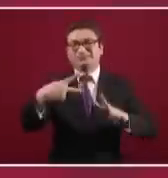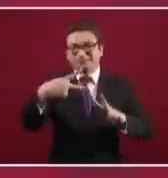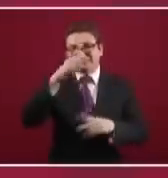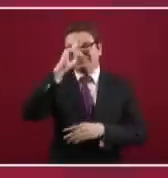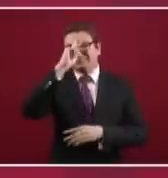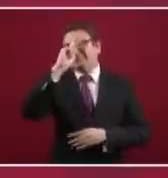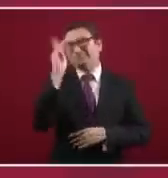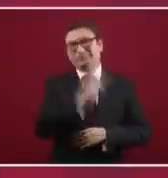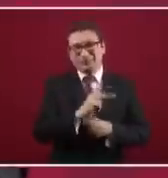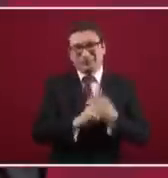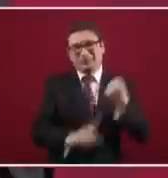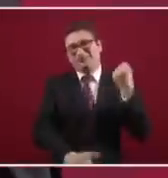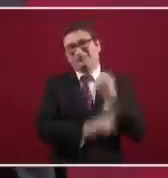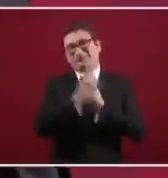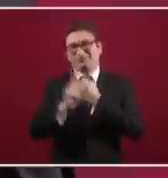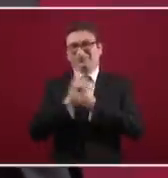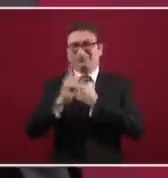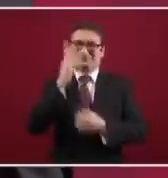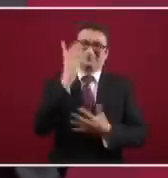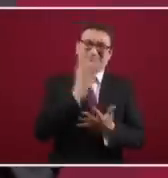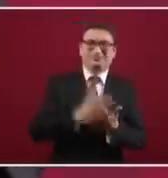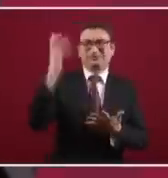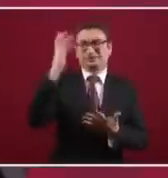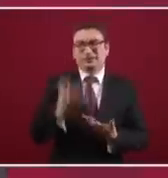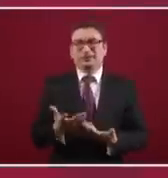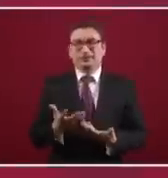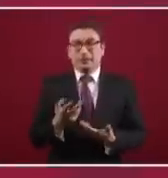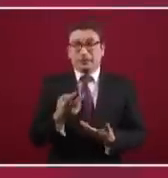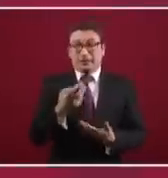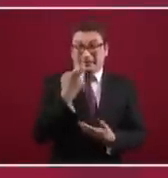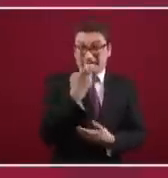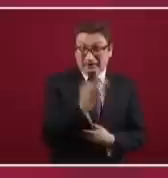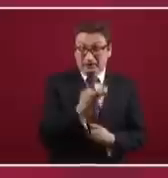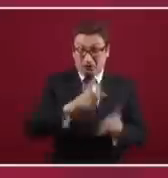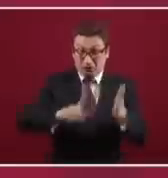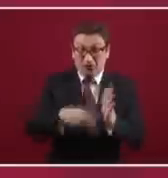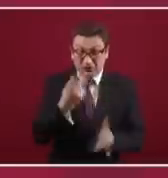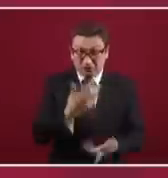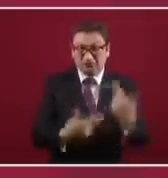Entonces, regresar a eso, no.